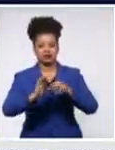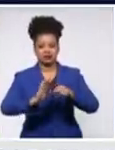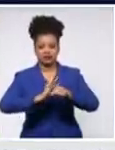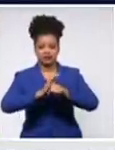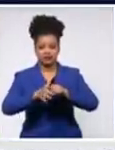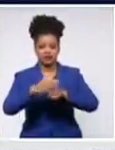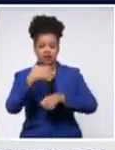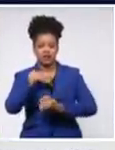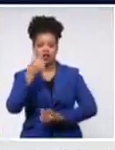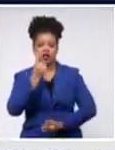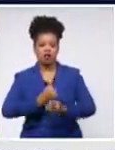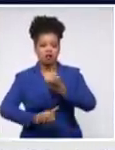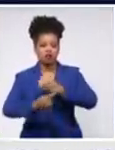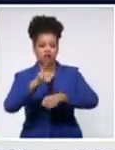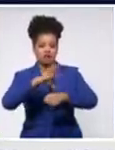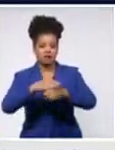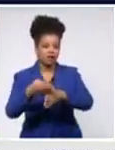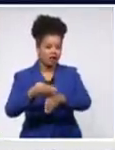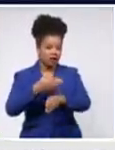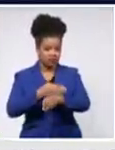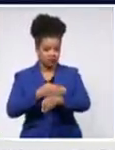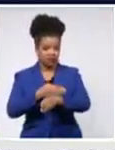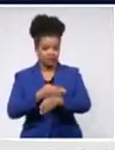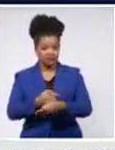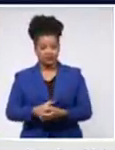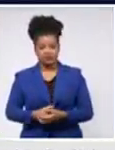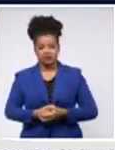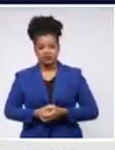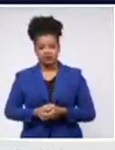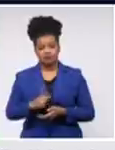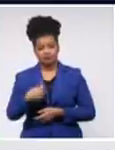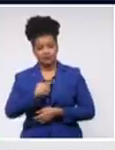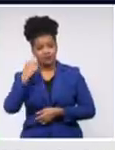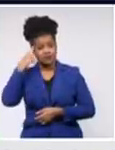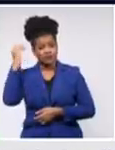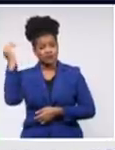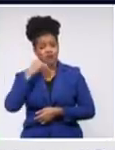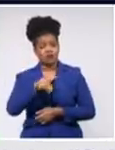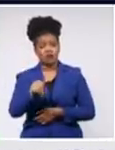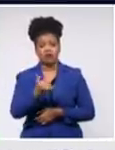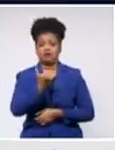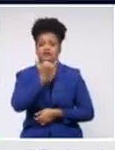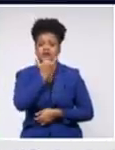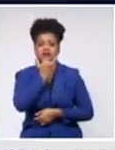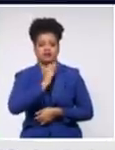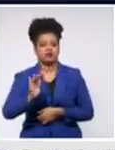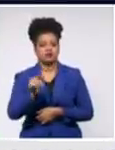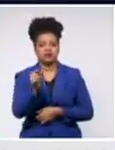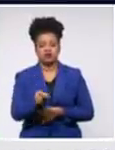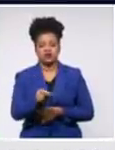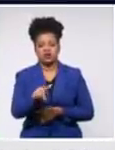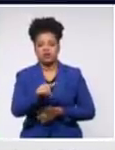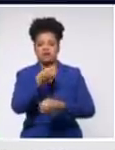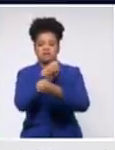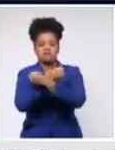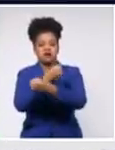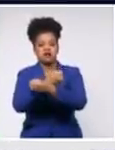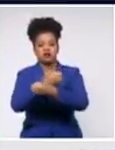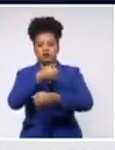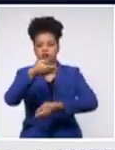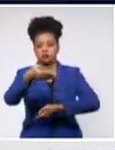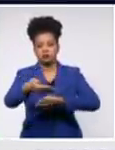padecía previamente, que como sabemos hacen más vulnerables a una evolución